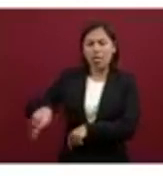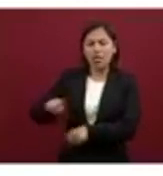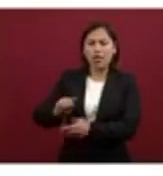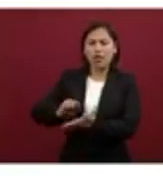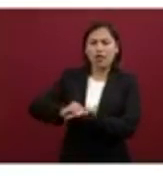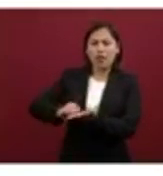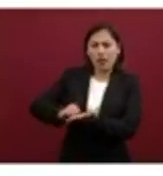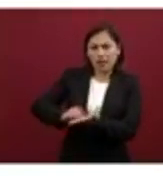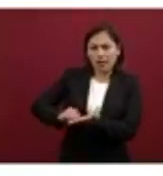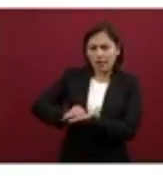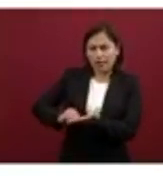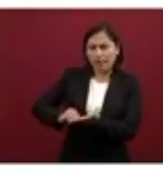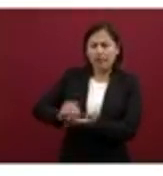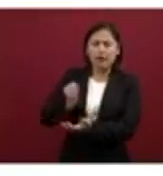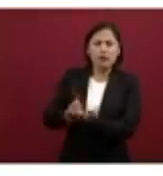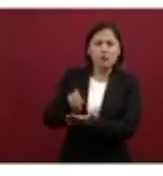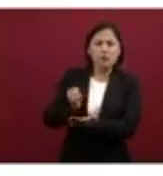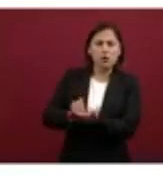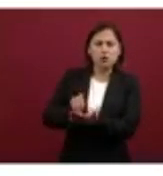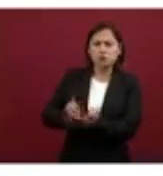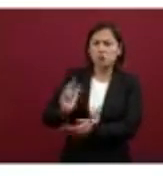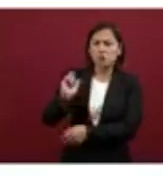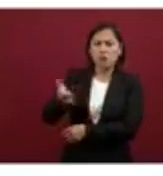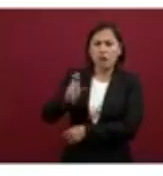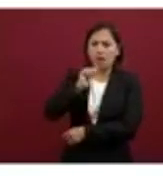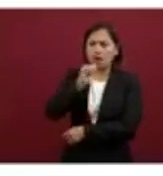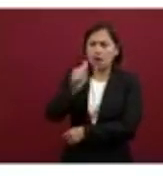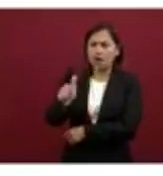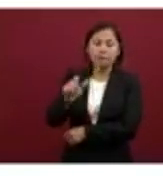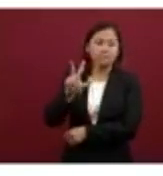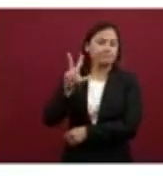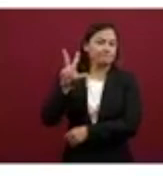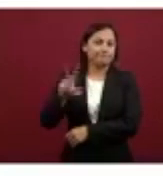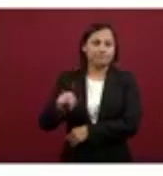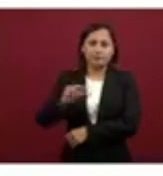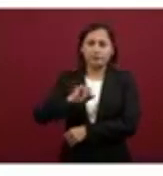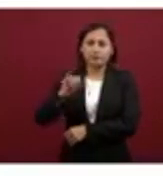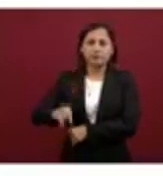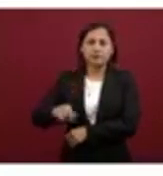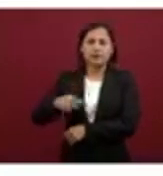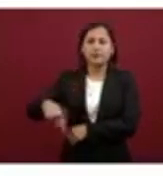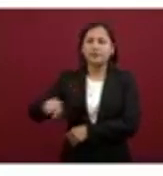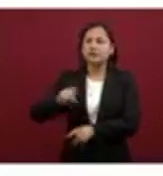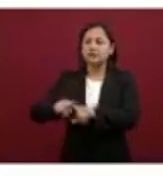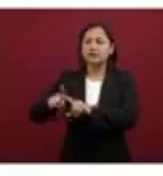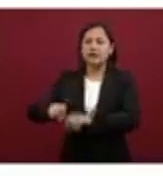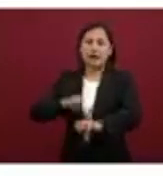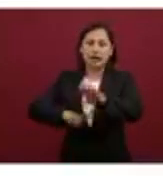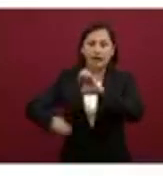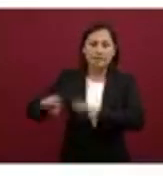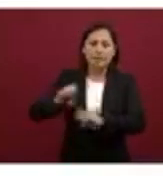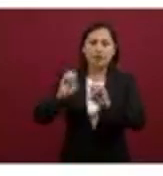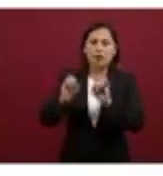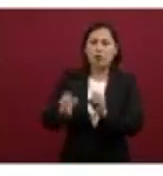parcialmente el pago de contribuciones y sus accesorios a grandes contribuyentes y deudores fiscales.